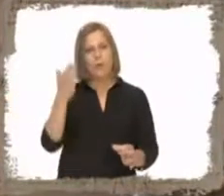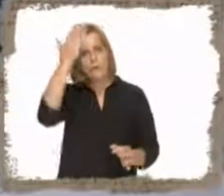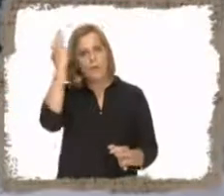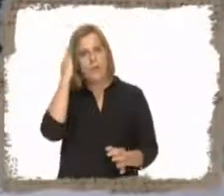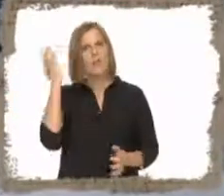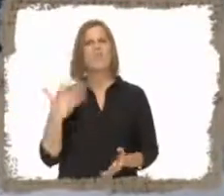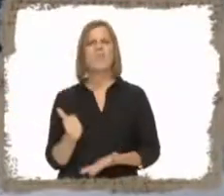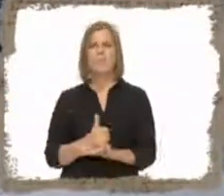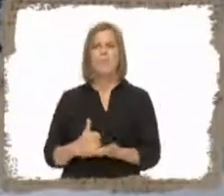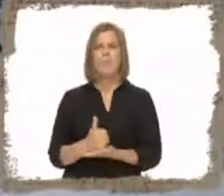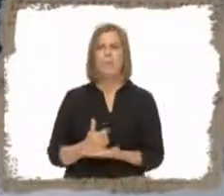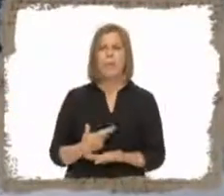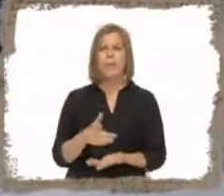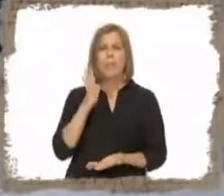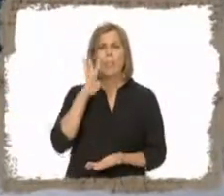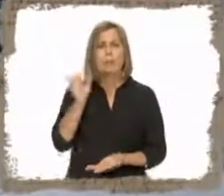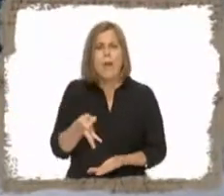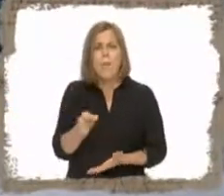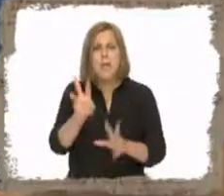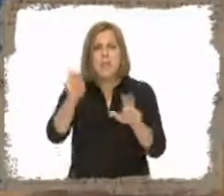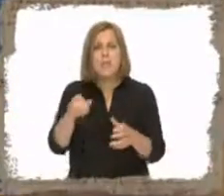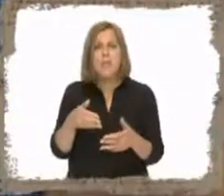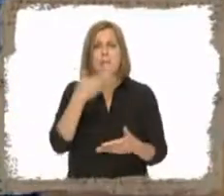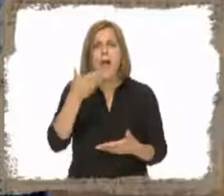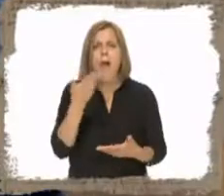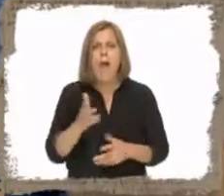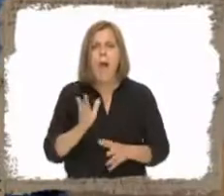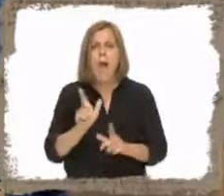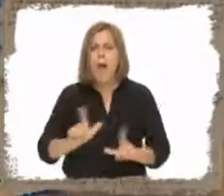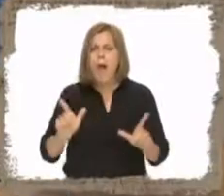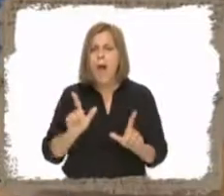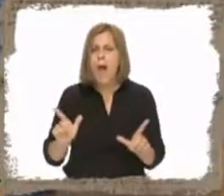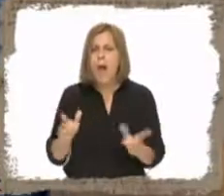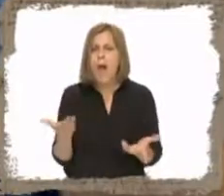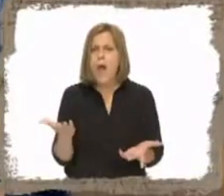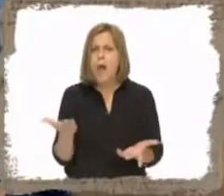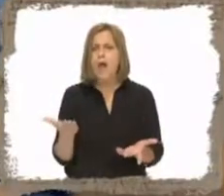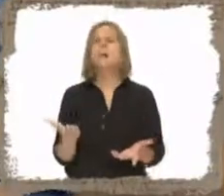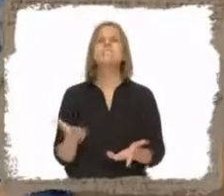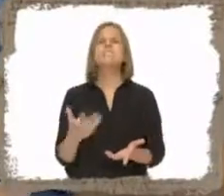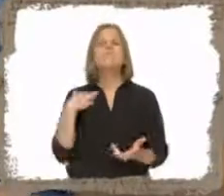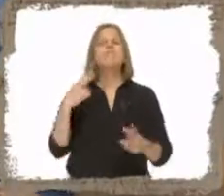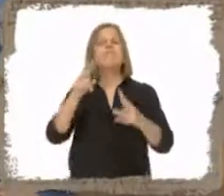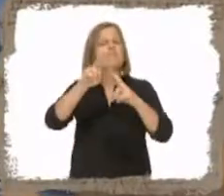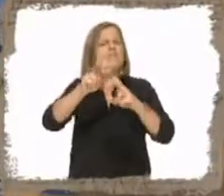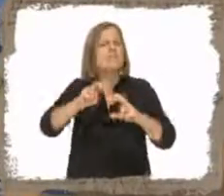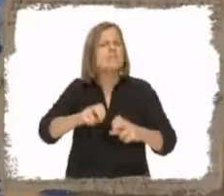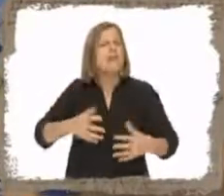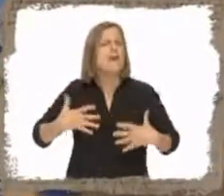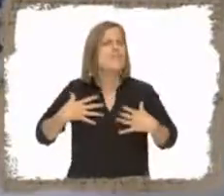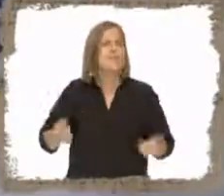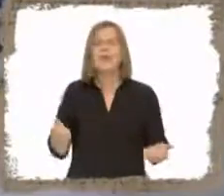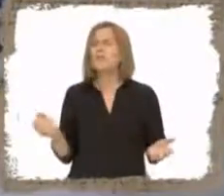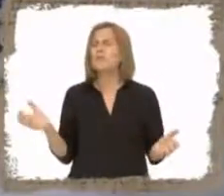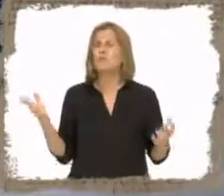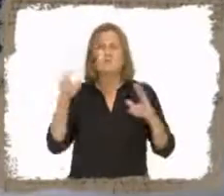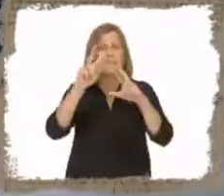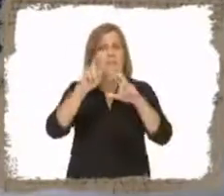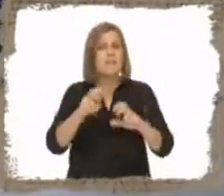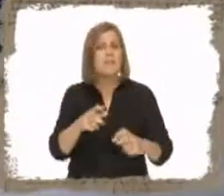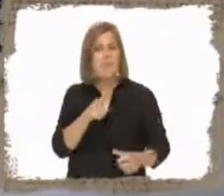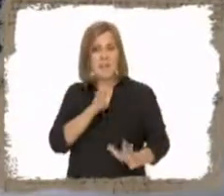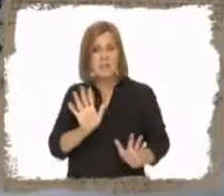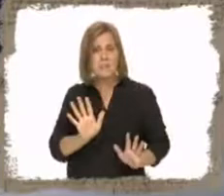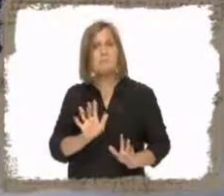¿Qué? ¡Y! ¿Qué te estábamos esperando? ¿Ya sabés de qué vas a hablar? Ay, estuve investigando un montón acerca de la salud. ¿Qué les parece? Está bueno.